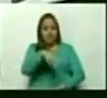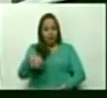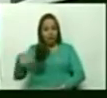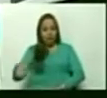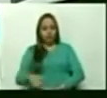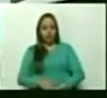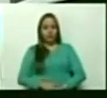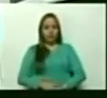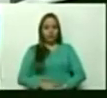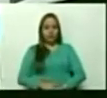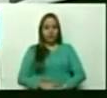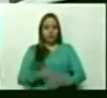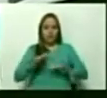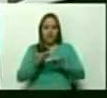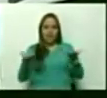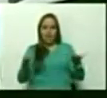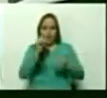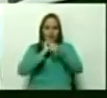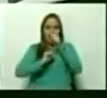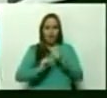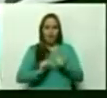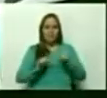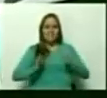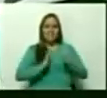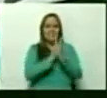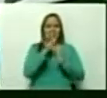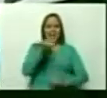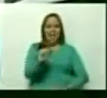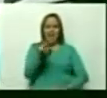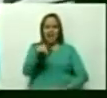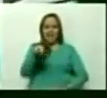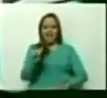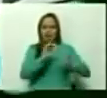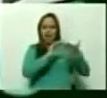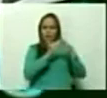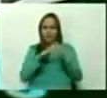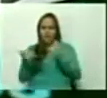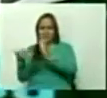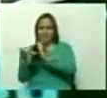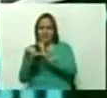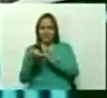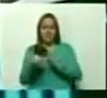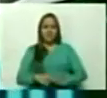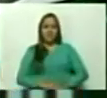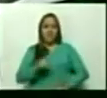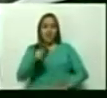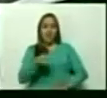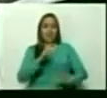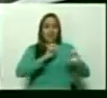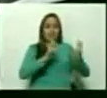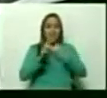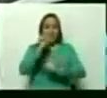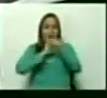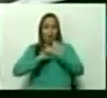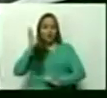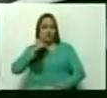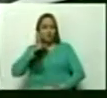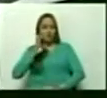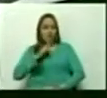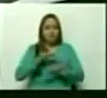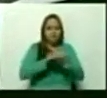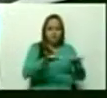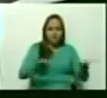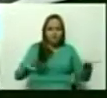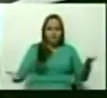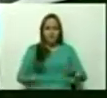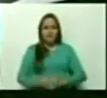a todo lo que es Santana y las comunidades del Punto y Círculo. También hemos venido trabajando en el tema de agua servida, sustituyendo hasta el momento en lo que